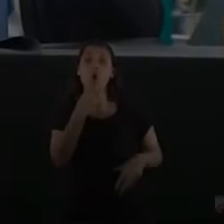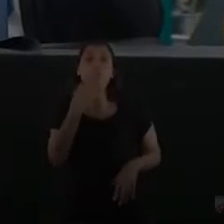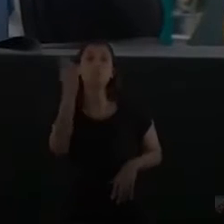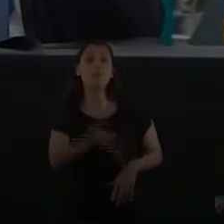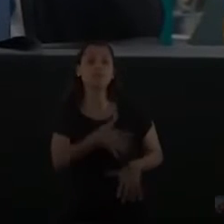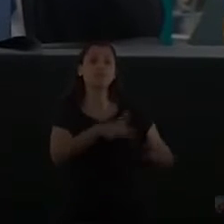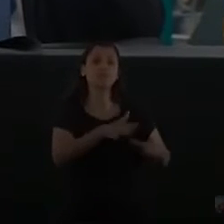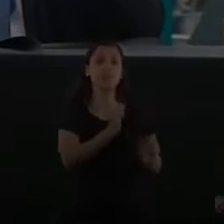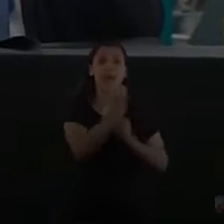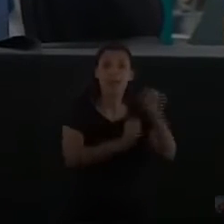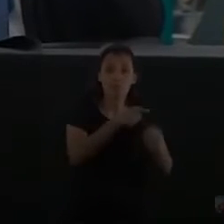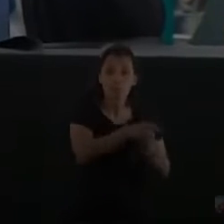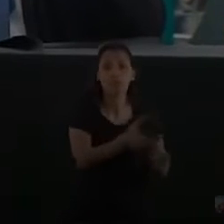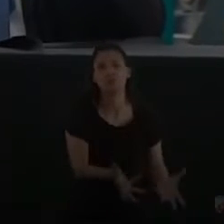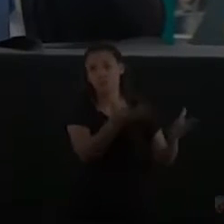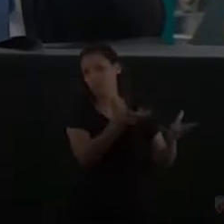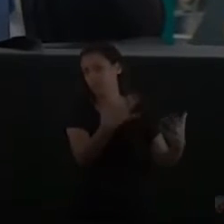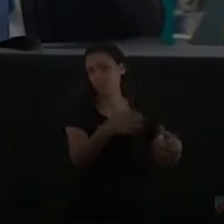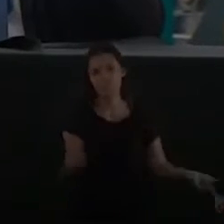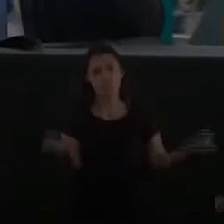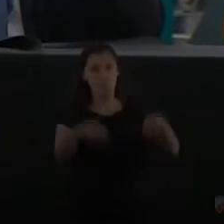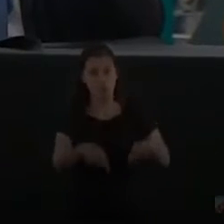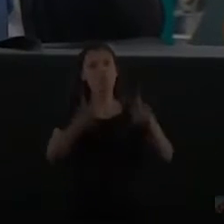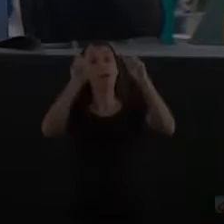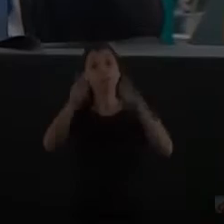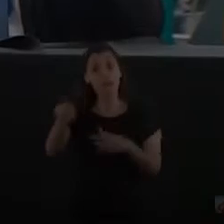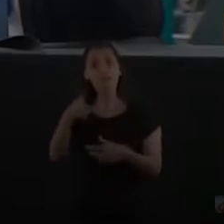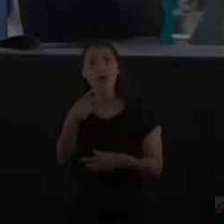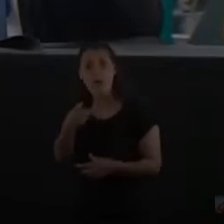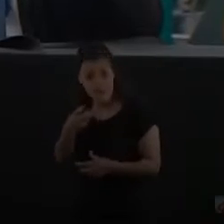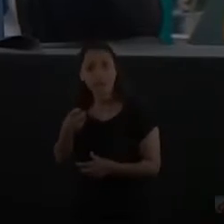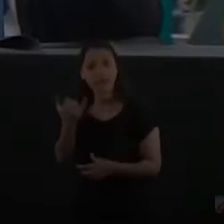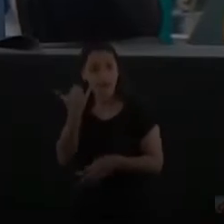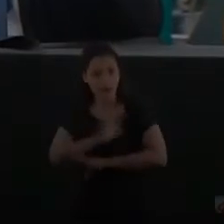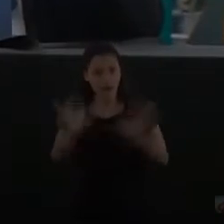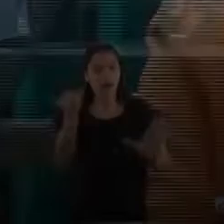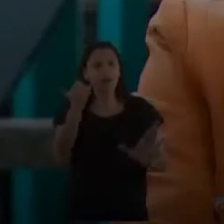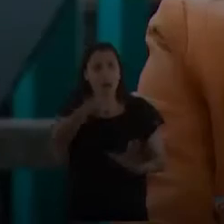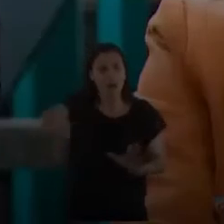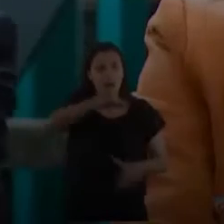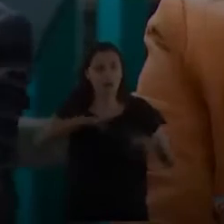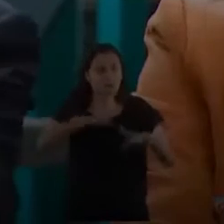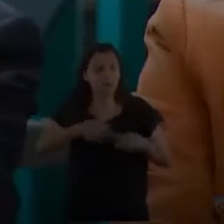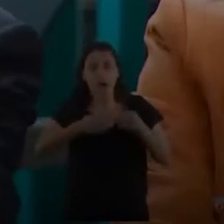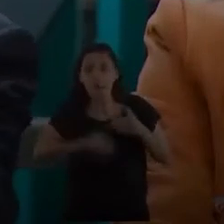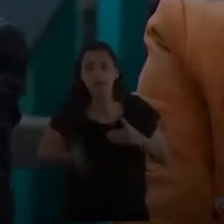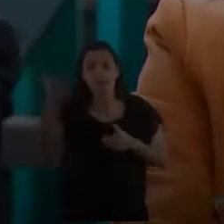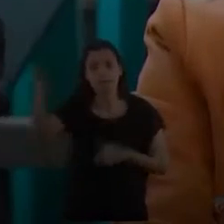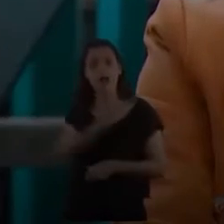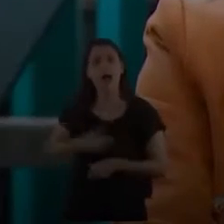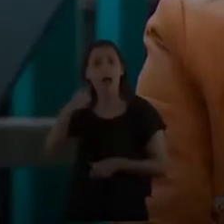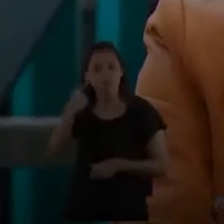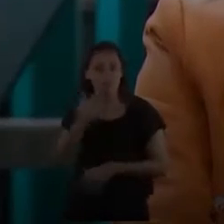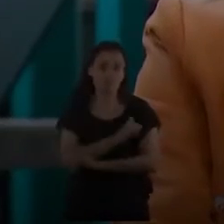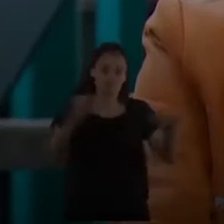actividad industrial, tiene que readecuar la matriz energética, como hemos visitado y puesto en marcha el presidente Alberto